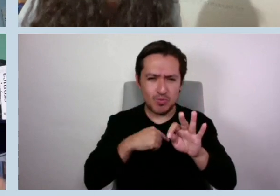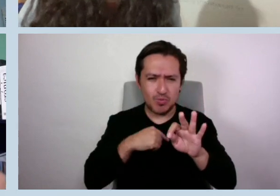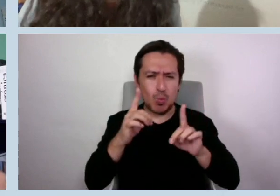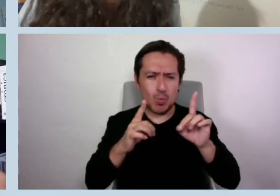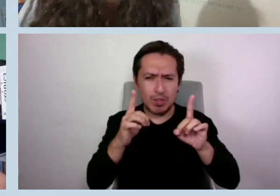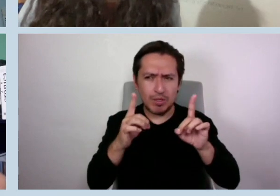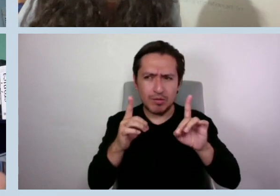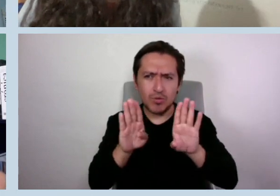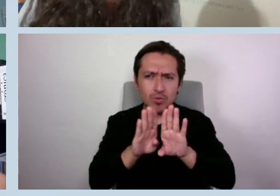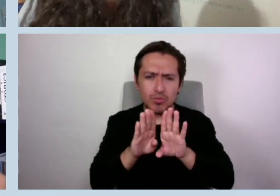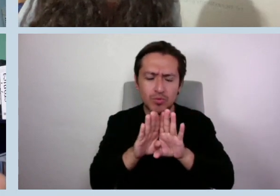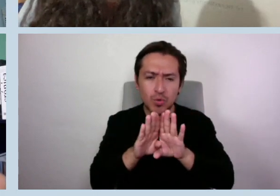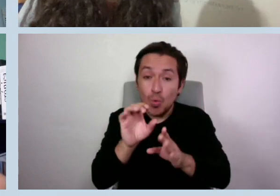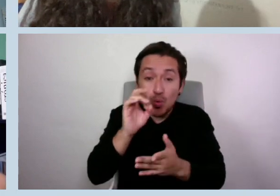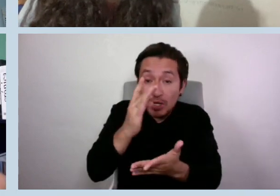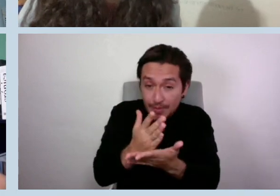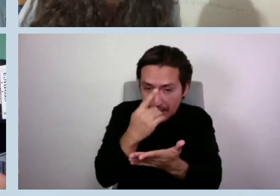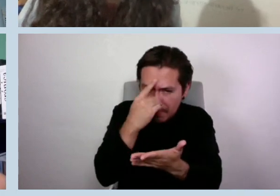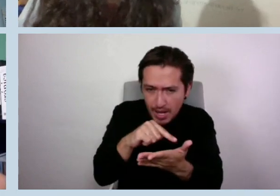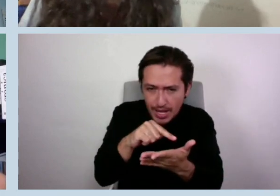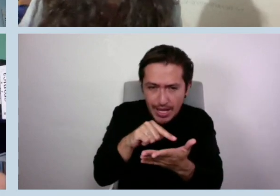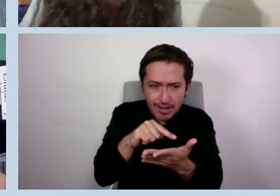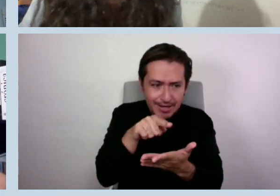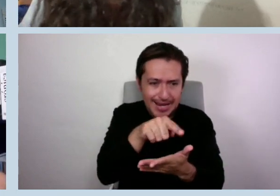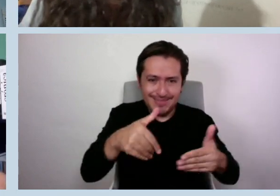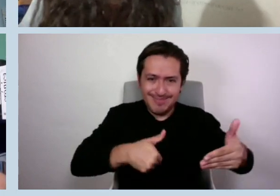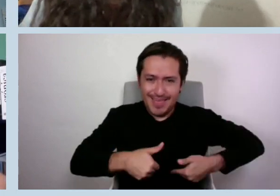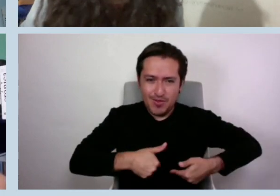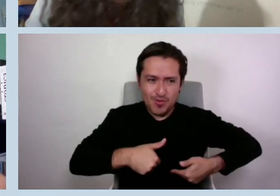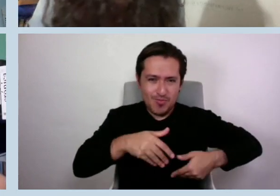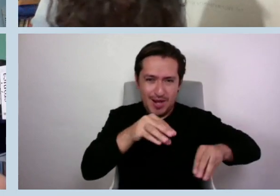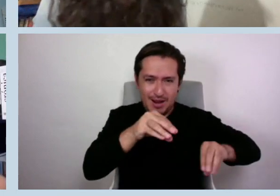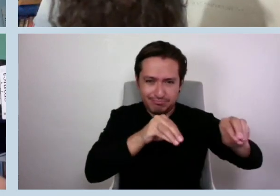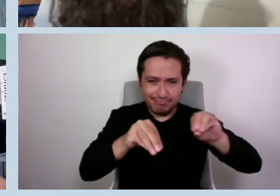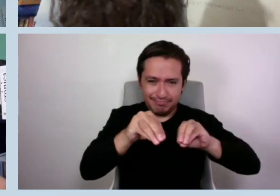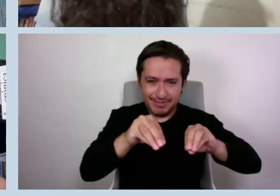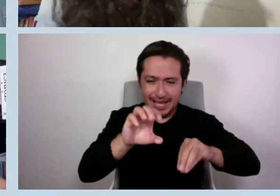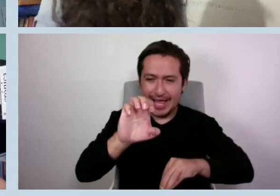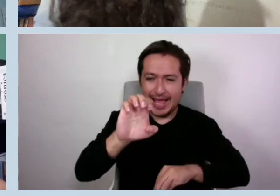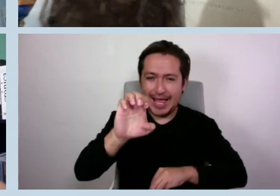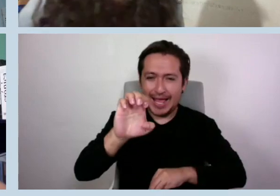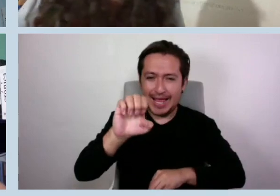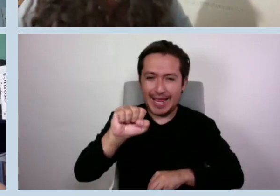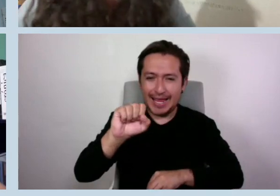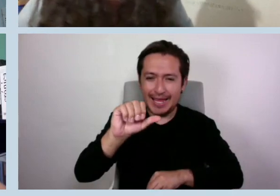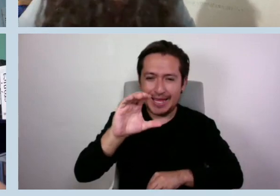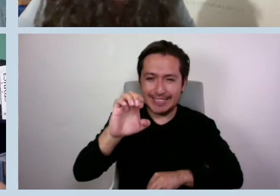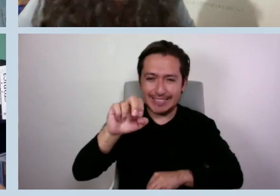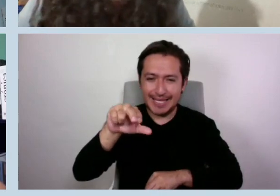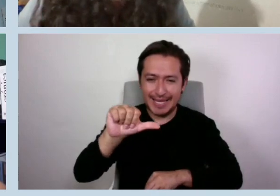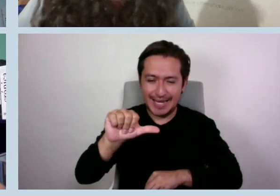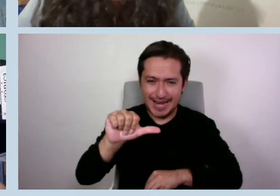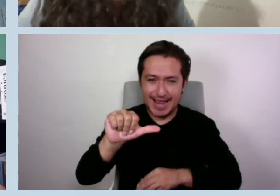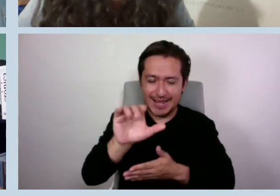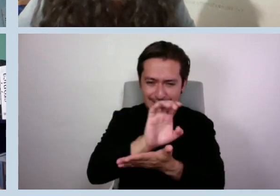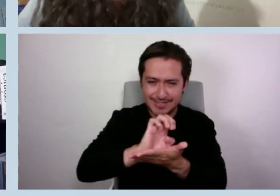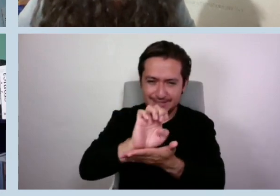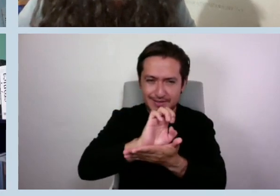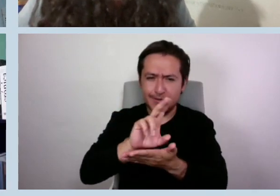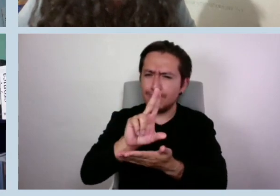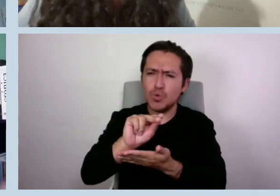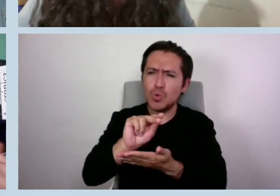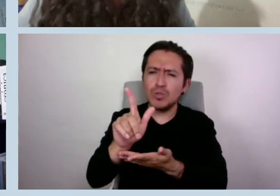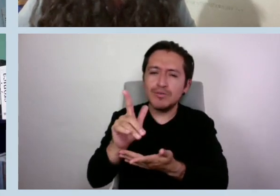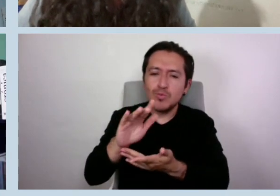pues la escena o el teatro sino en general para la vida no cómo hacemos sentir bienvenidas a las personas